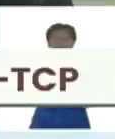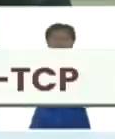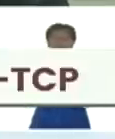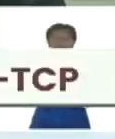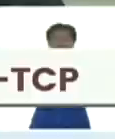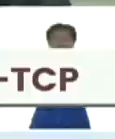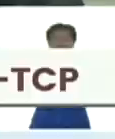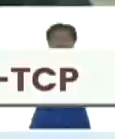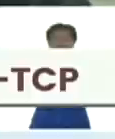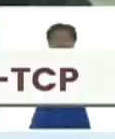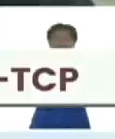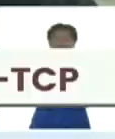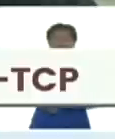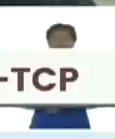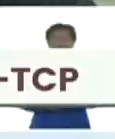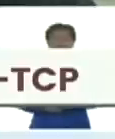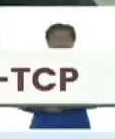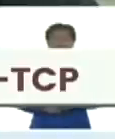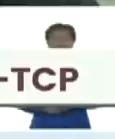Américas,